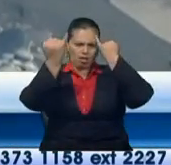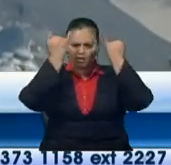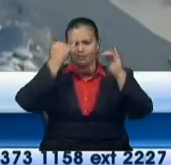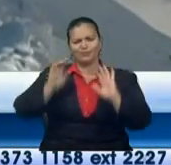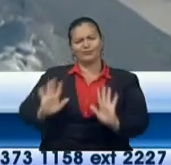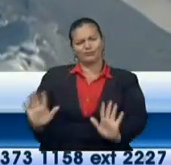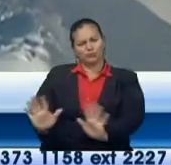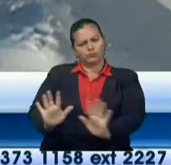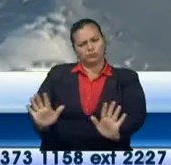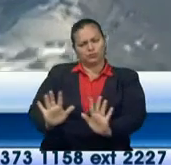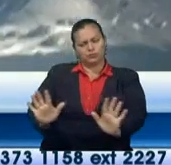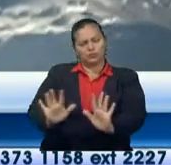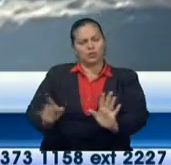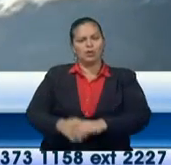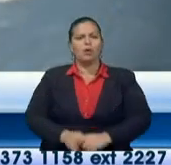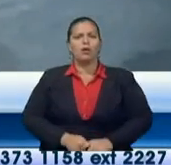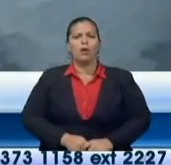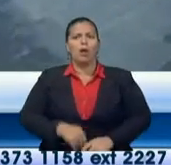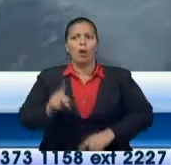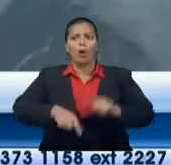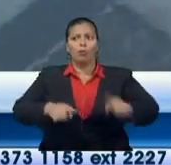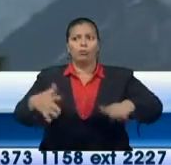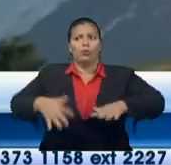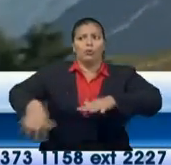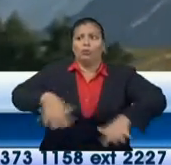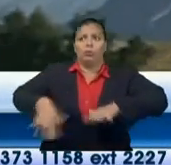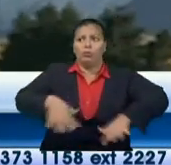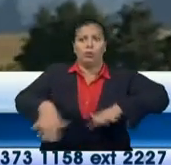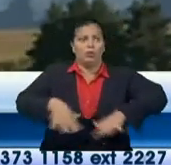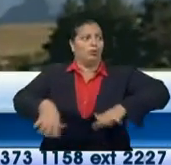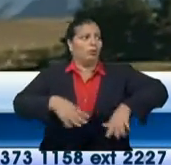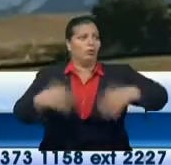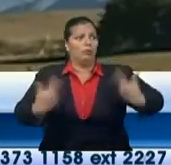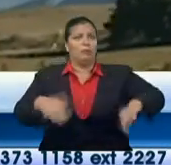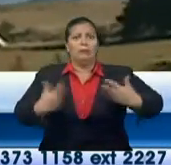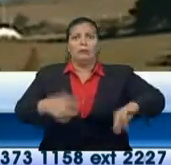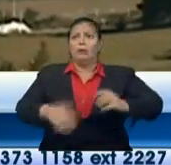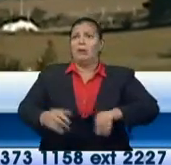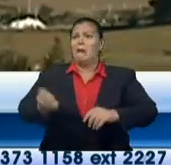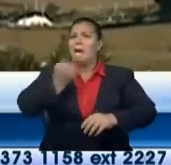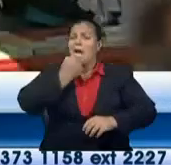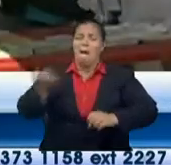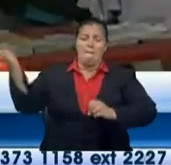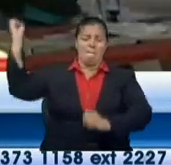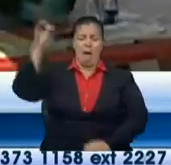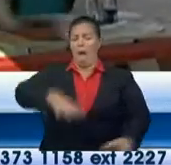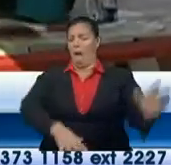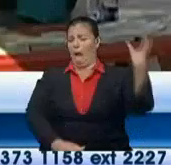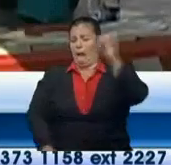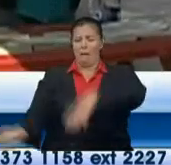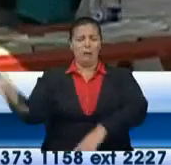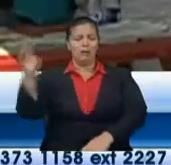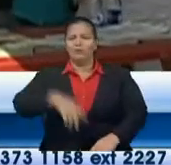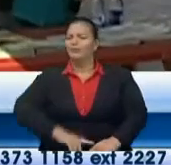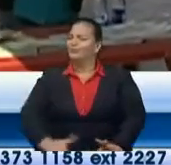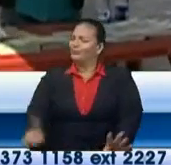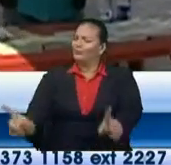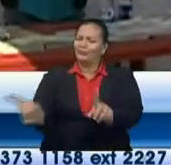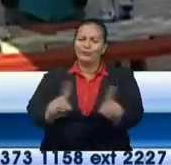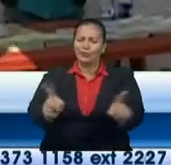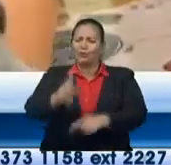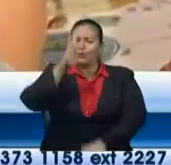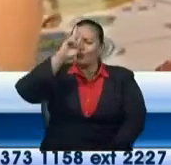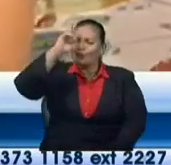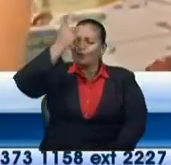Cotopaxi. La gente anda diciendo que va a haber terremotos, que va a haber caída de piedras y muchas cosas así. Entonces nosotros hemos decidido ir puerta a